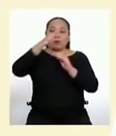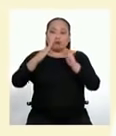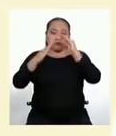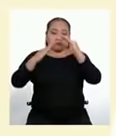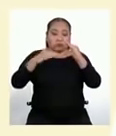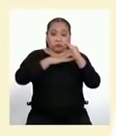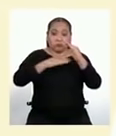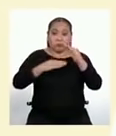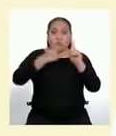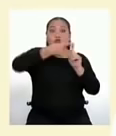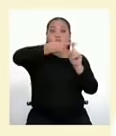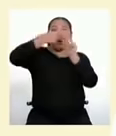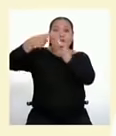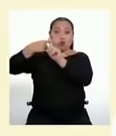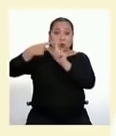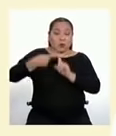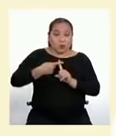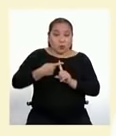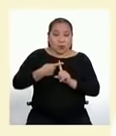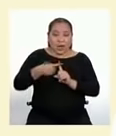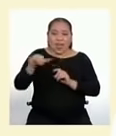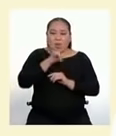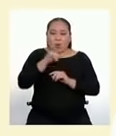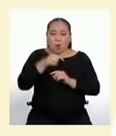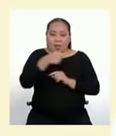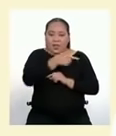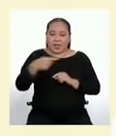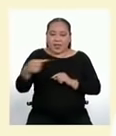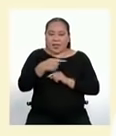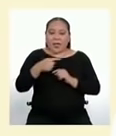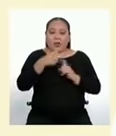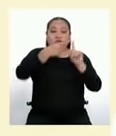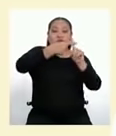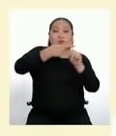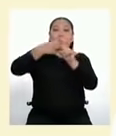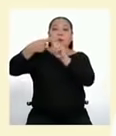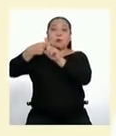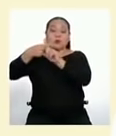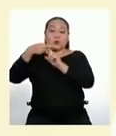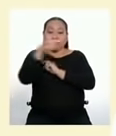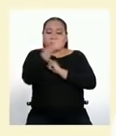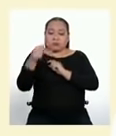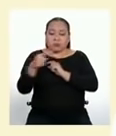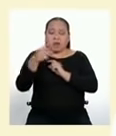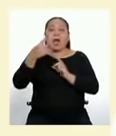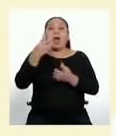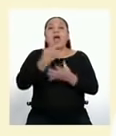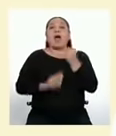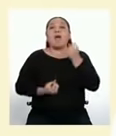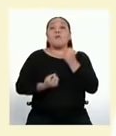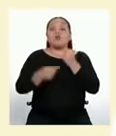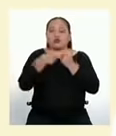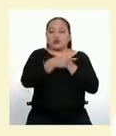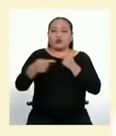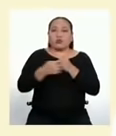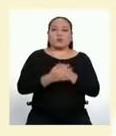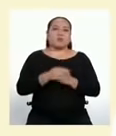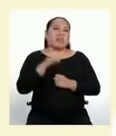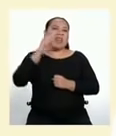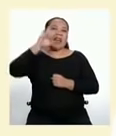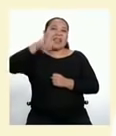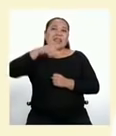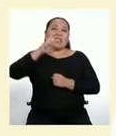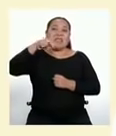triángulo debe ser igual a la longitud del tercer lado del triángulo. Jenny cree que la suma de las longitudes de 2 lados